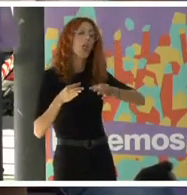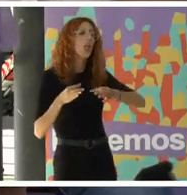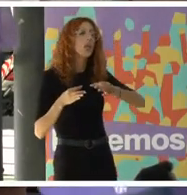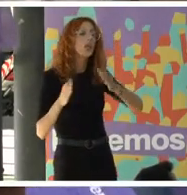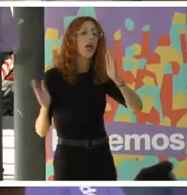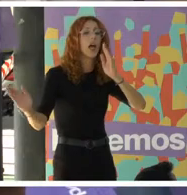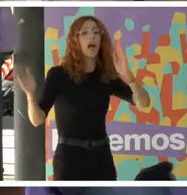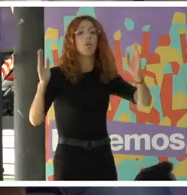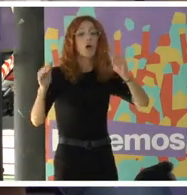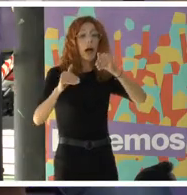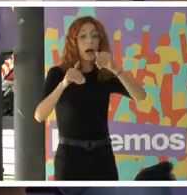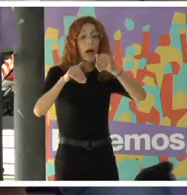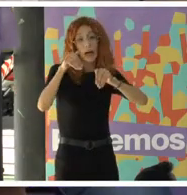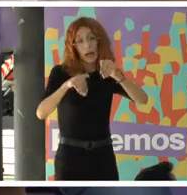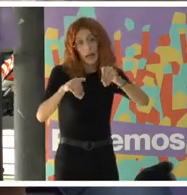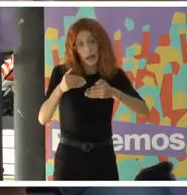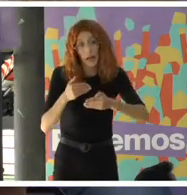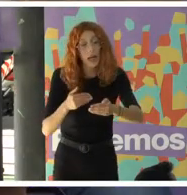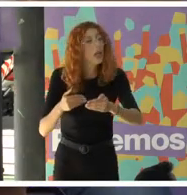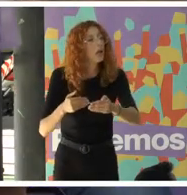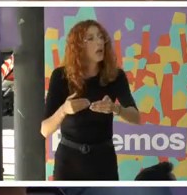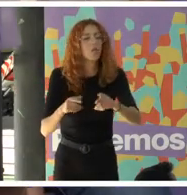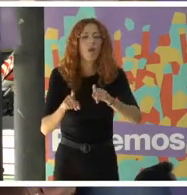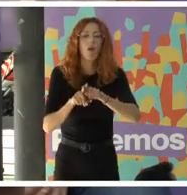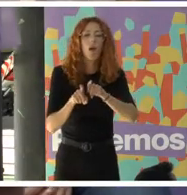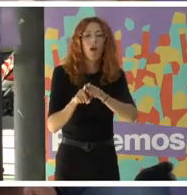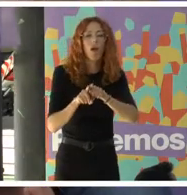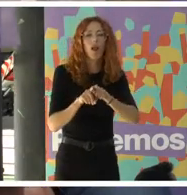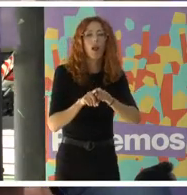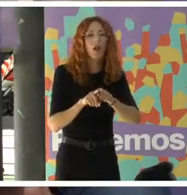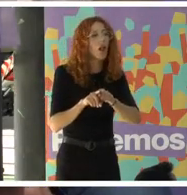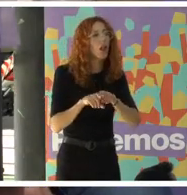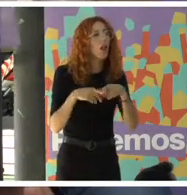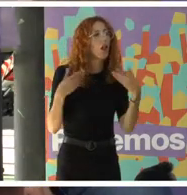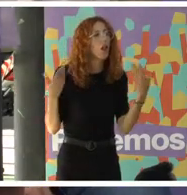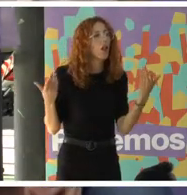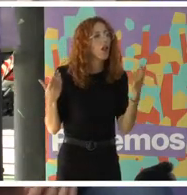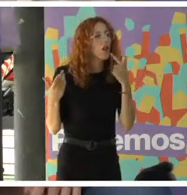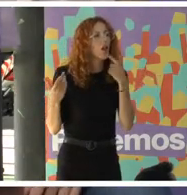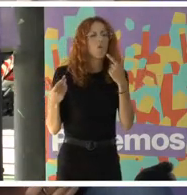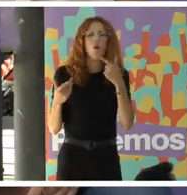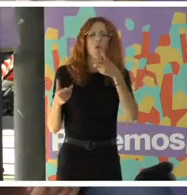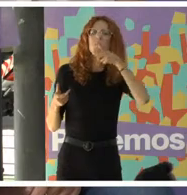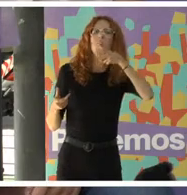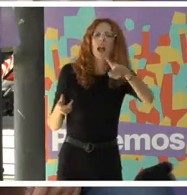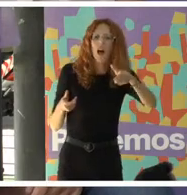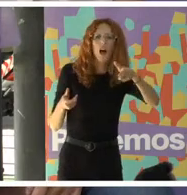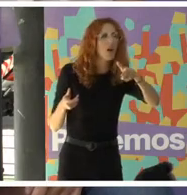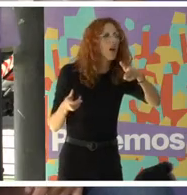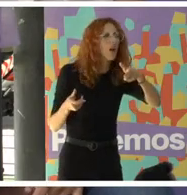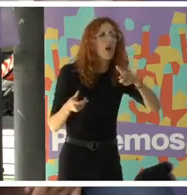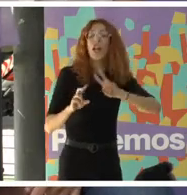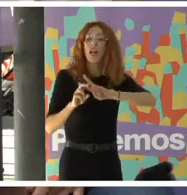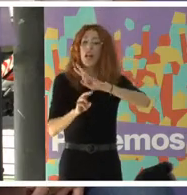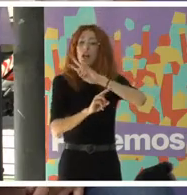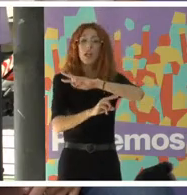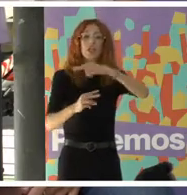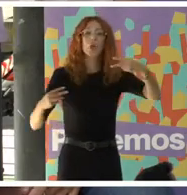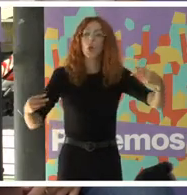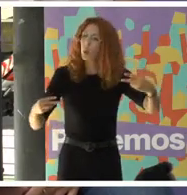en época electoral, pues no mandan, ¿cómo coño se llama esto de los jueces?